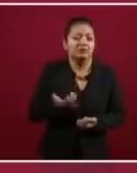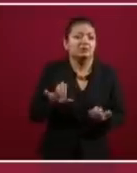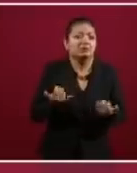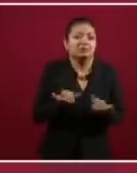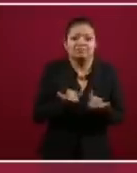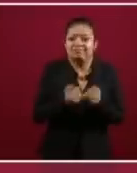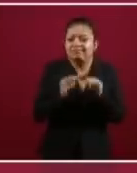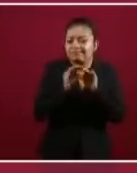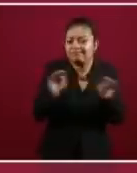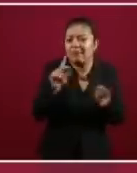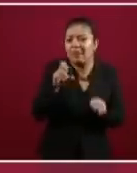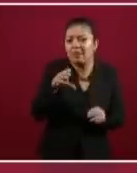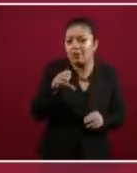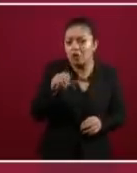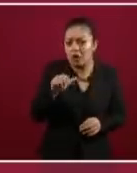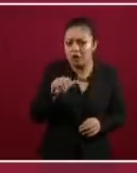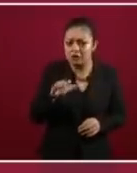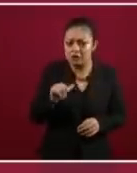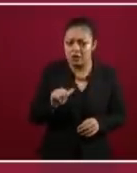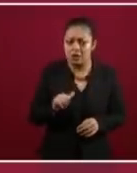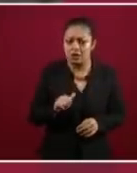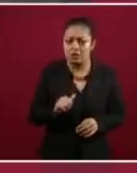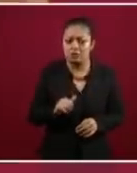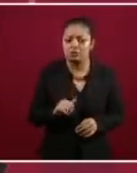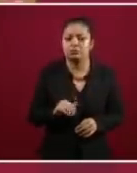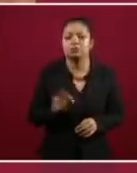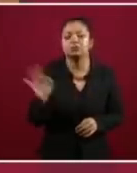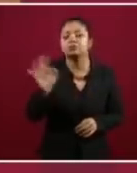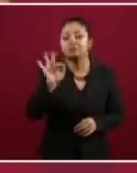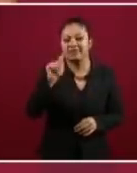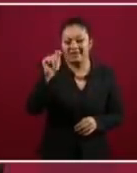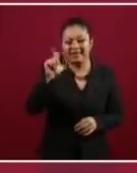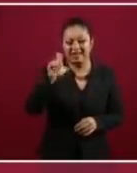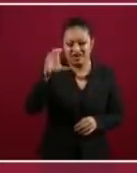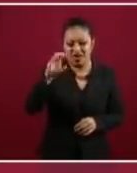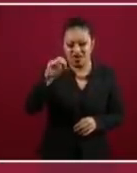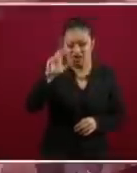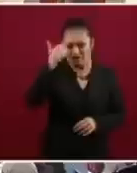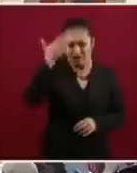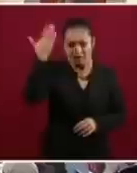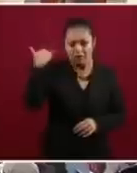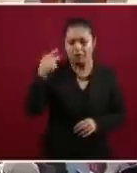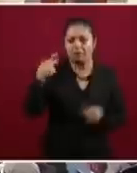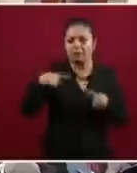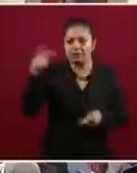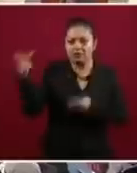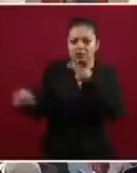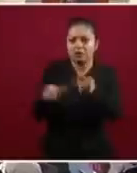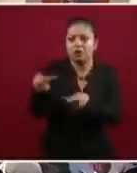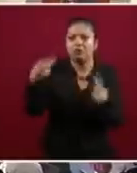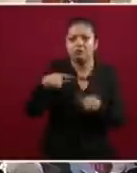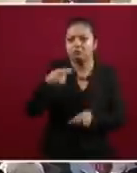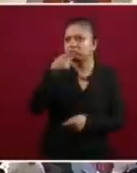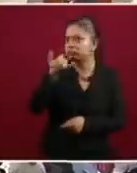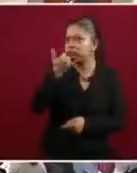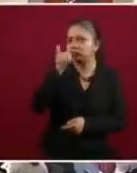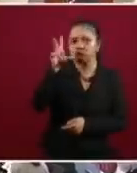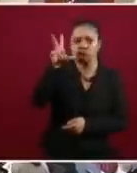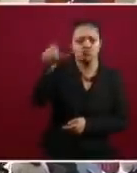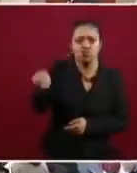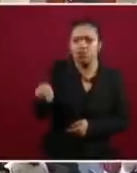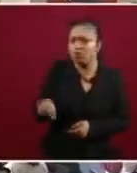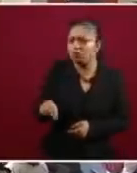Entonces, se hace la consulta. En el caso de Texcoco, la gente dice no. ¿Qué